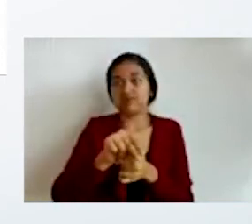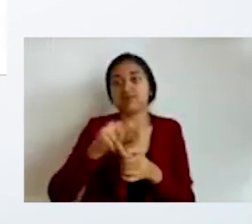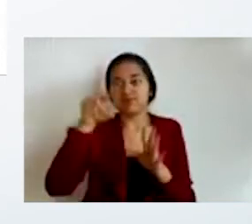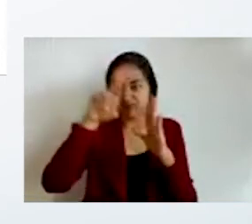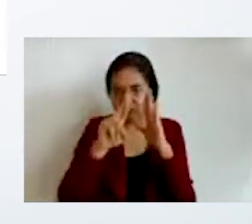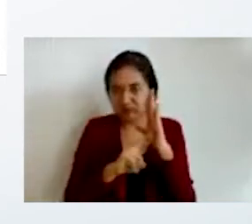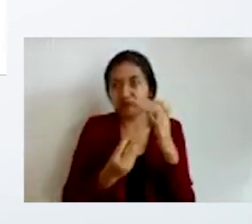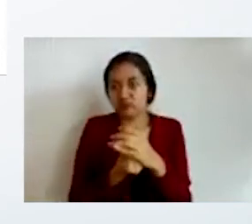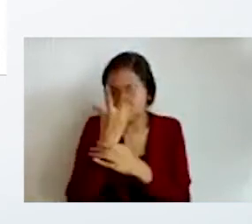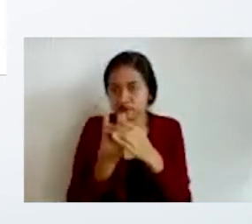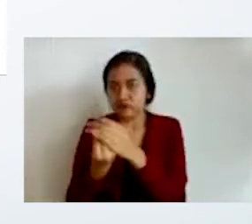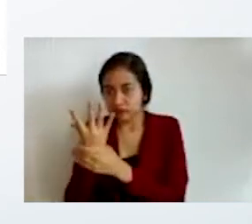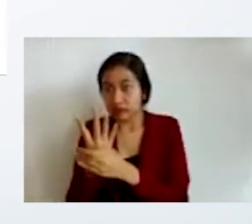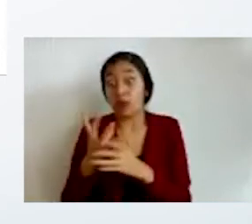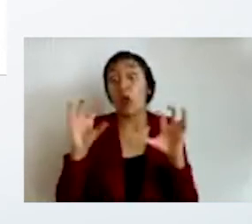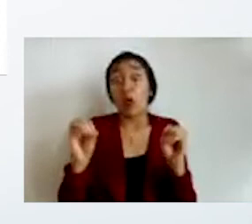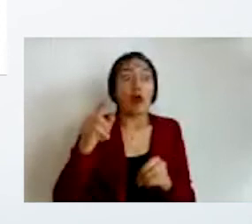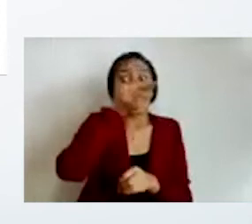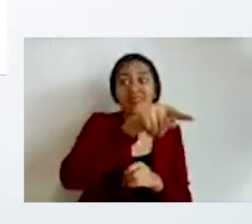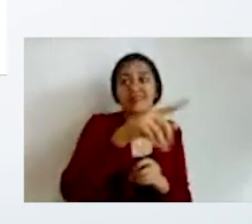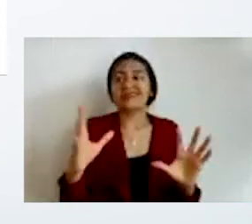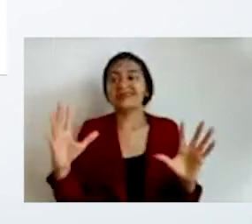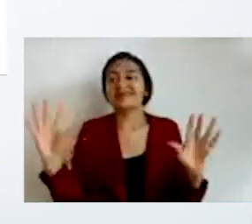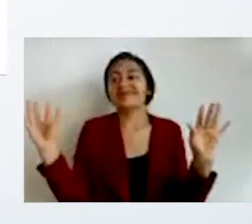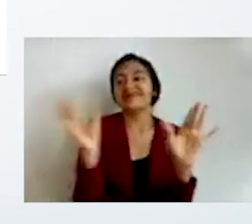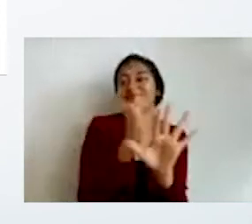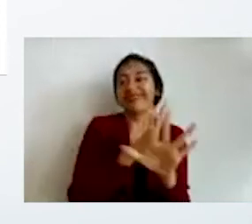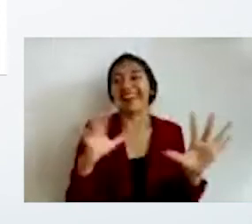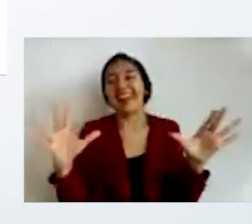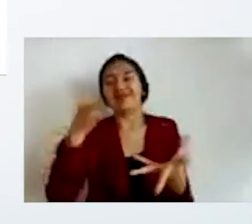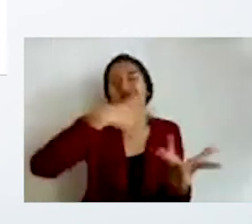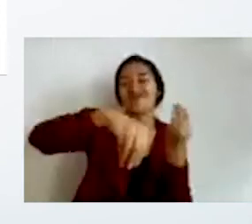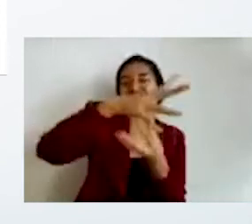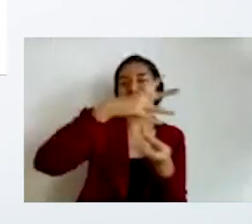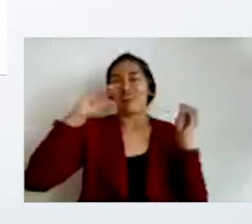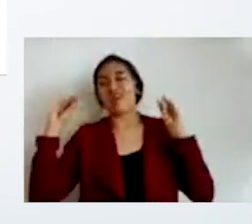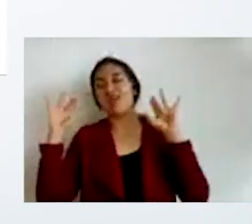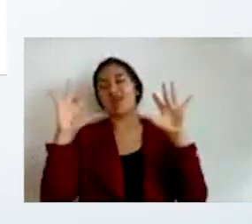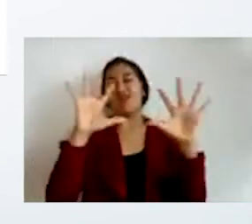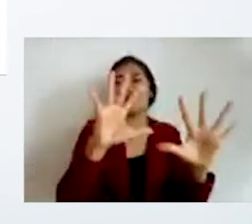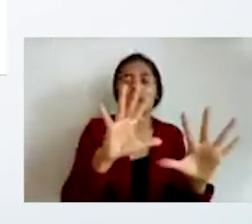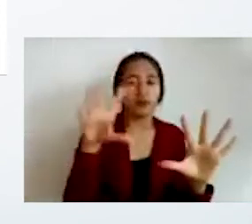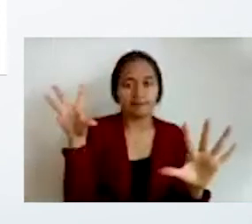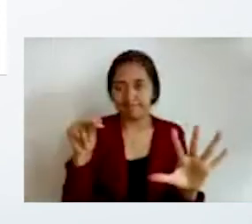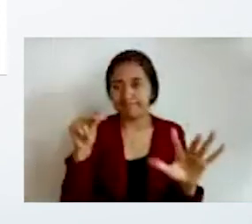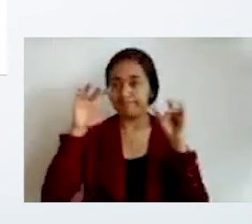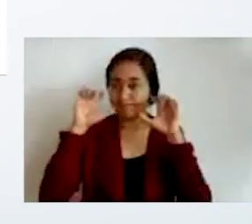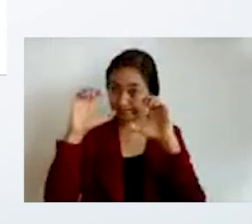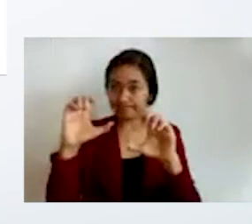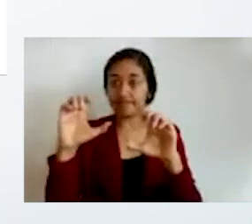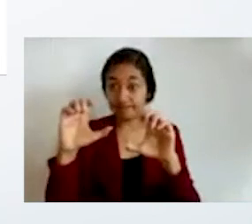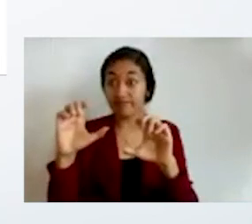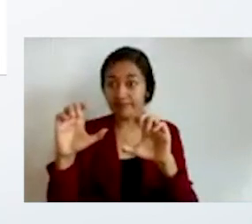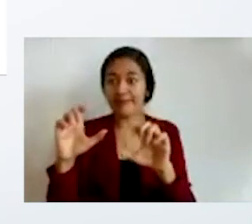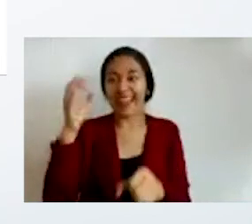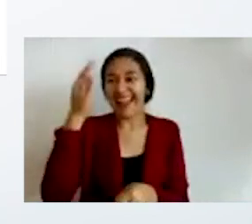estar acudiendo a sitios de conferencia social importante, etcétera. Ese es el concepto que